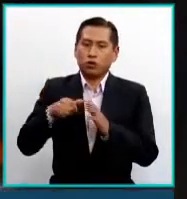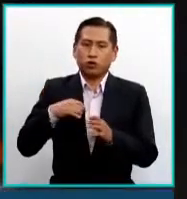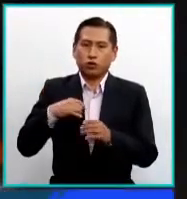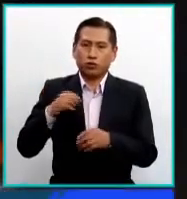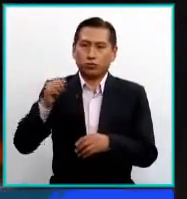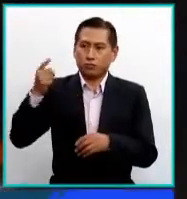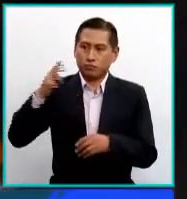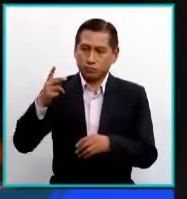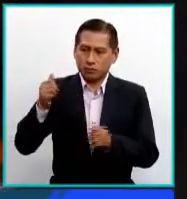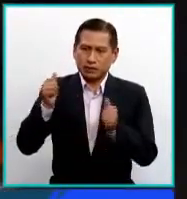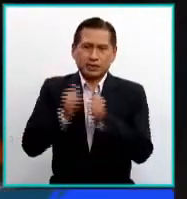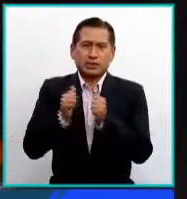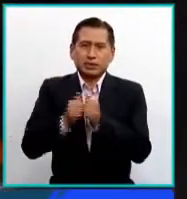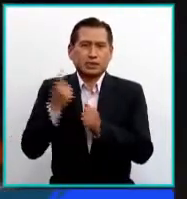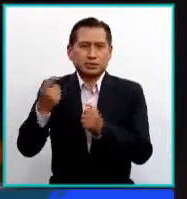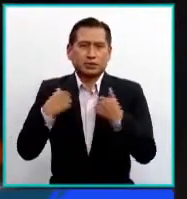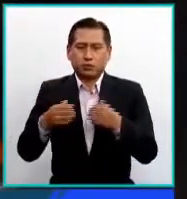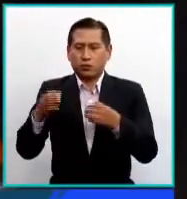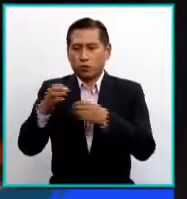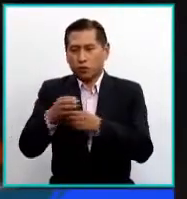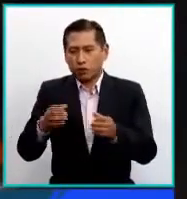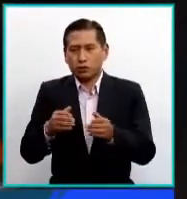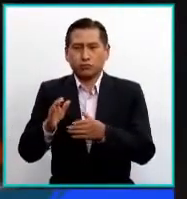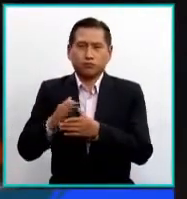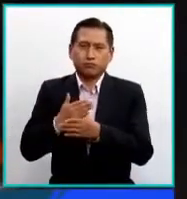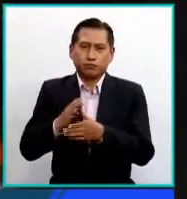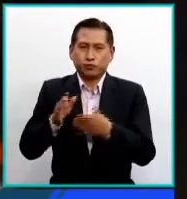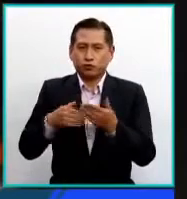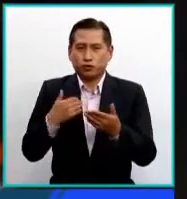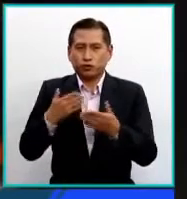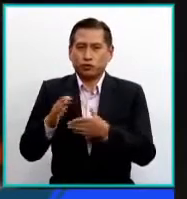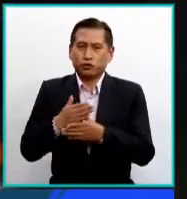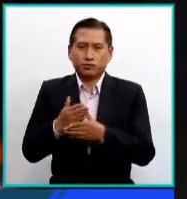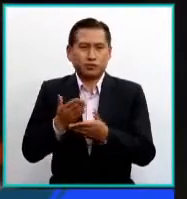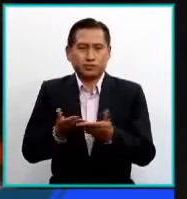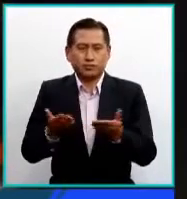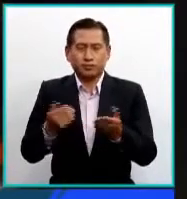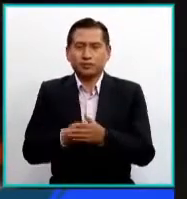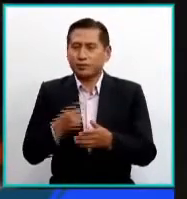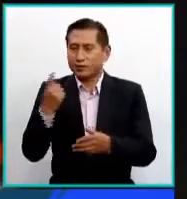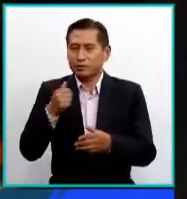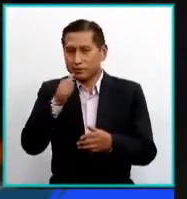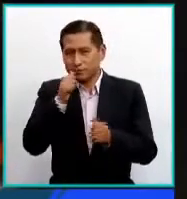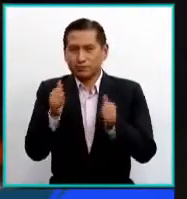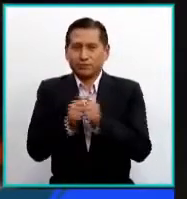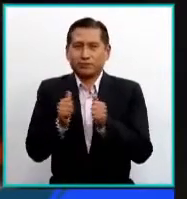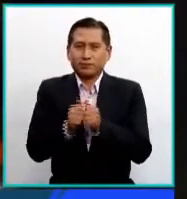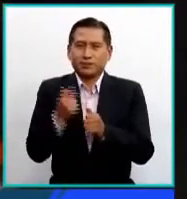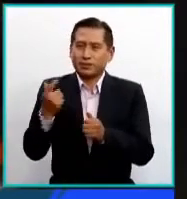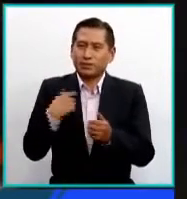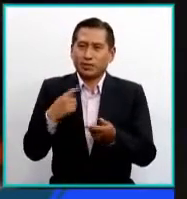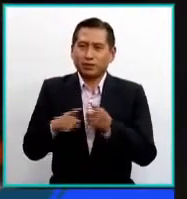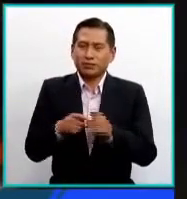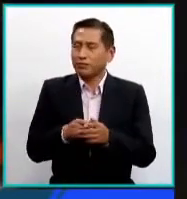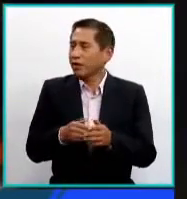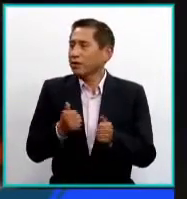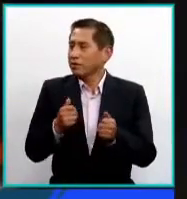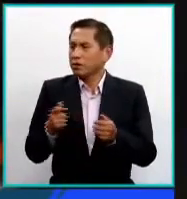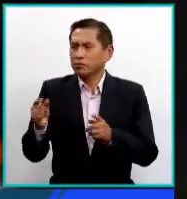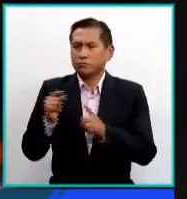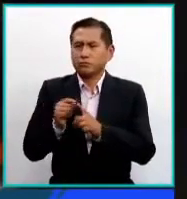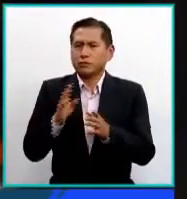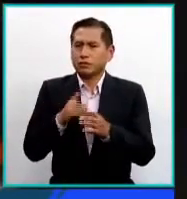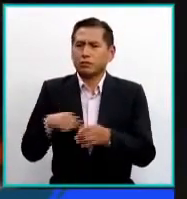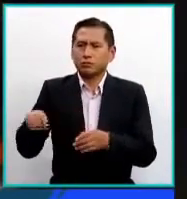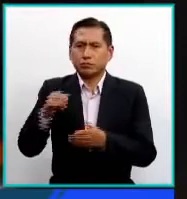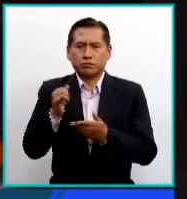sí, hemos compartido cuartos. Cuartos, claro. Como, claro, ropa. Así con pinches siempre, digamos. Qué, ¿no?, bien. Hay un comentario